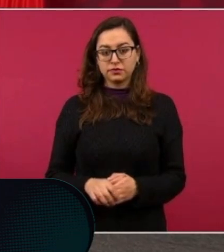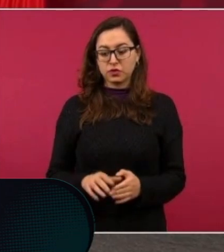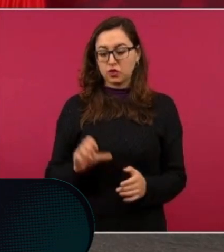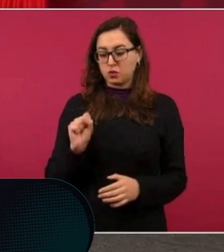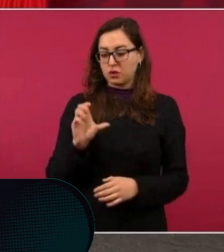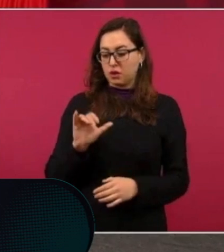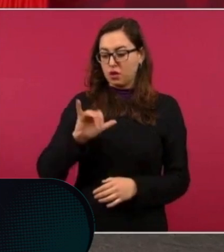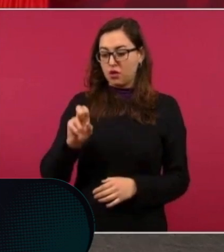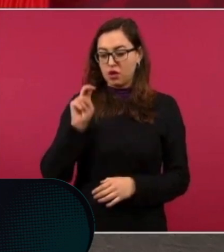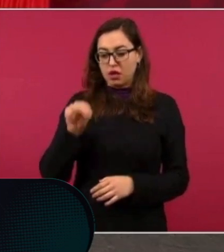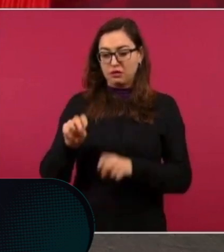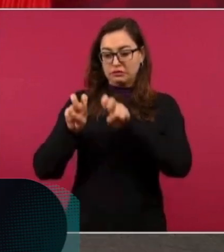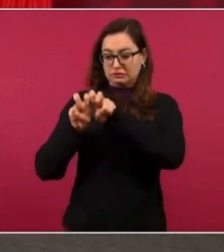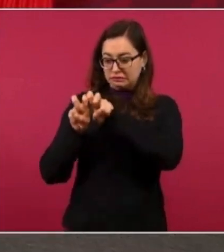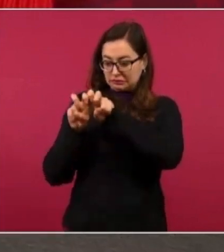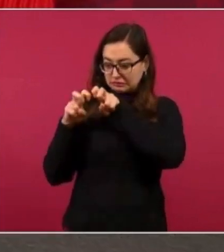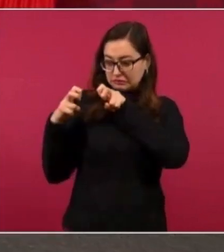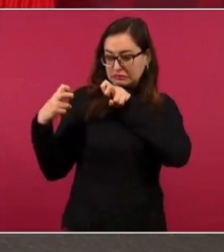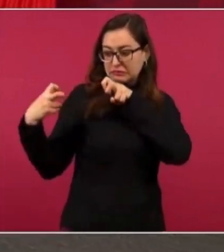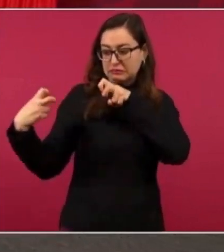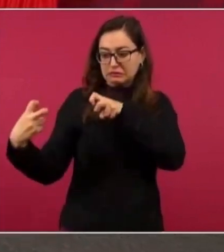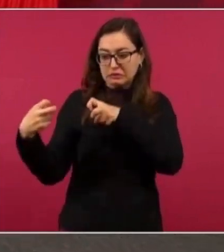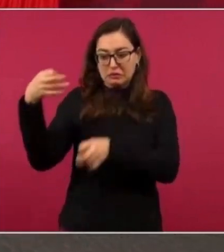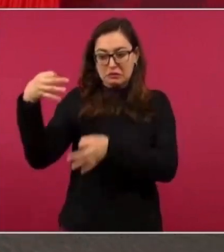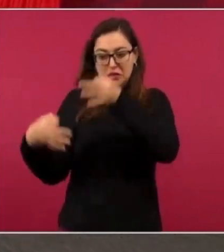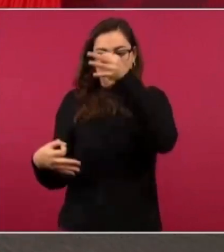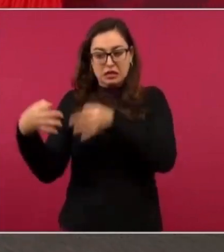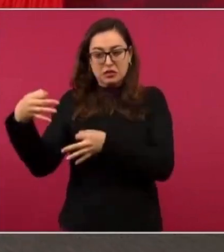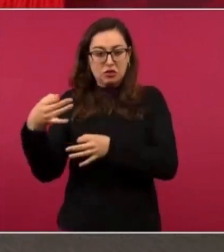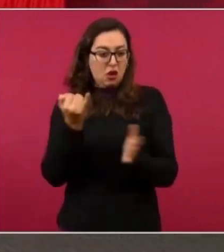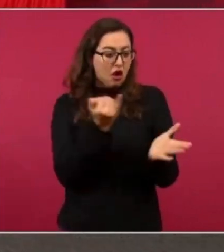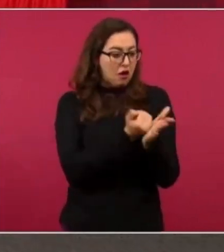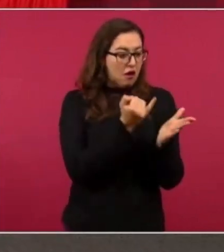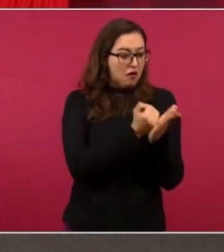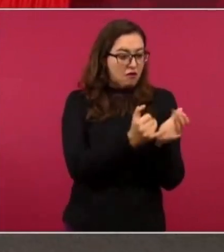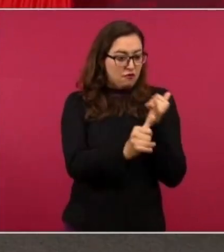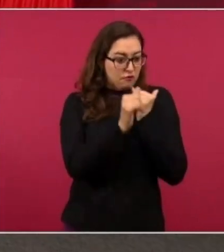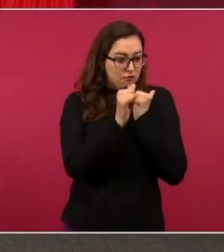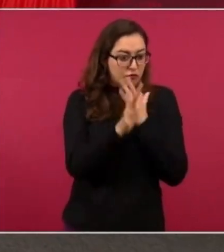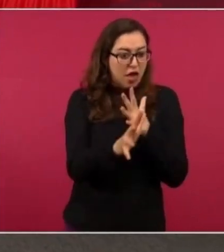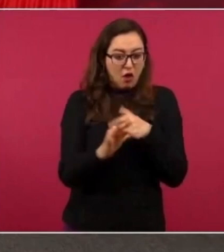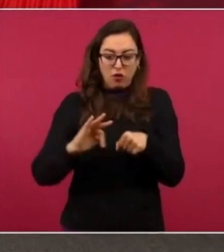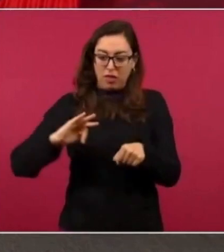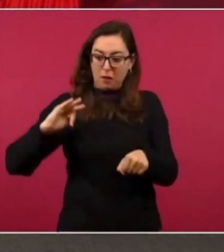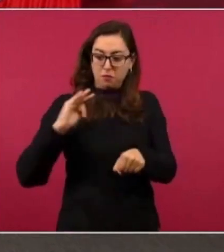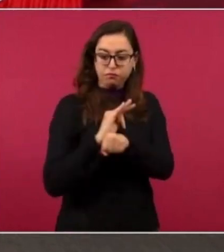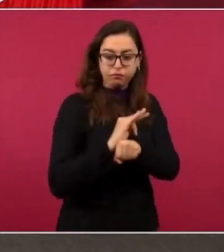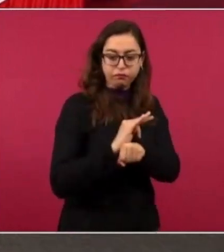protegiendo a defraudadores fiscales y a factureros.